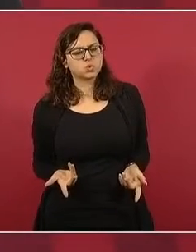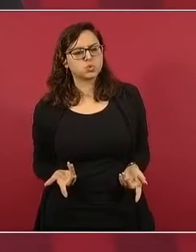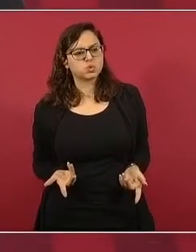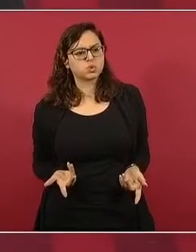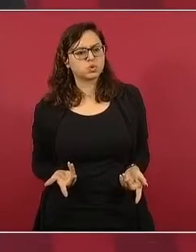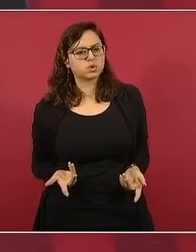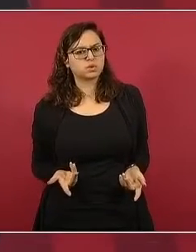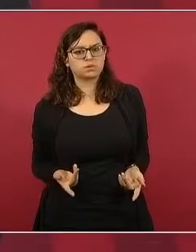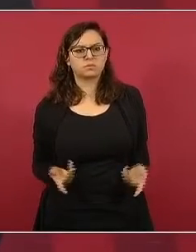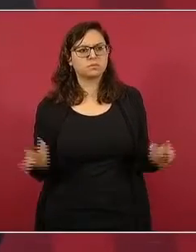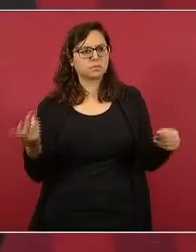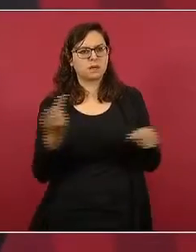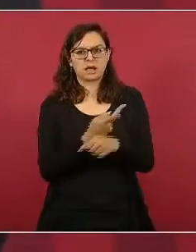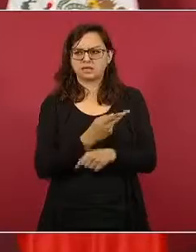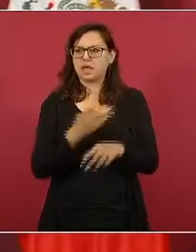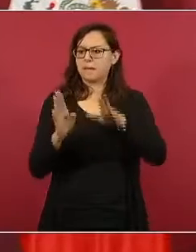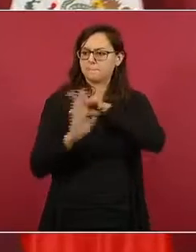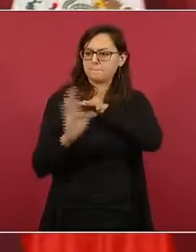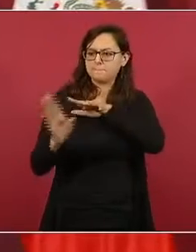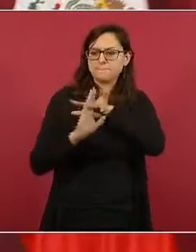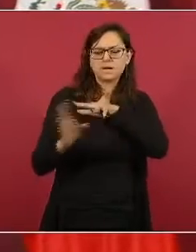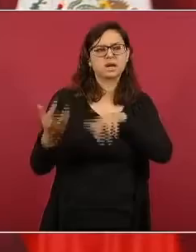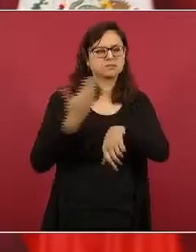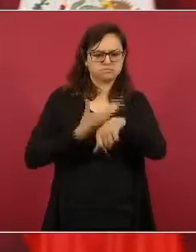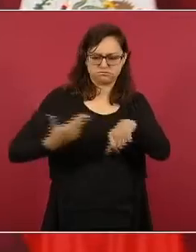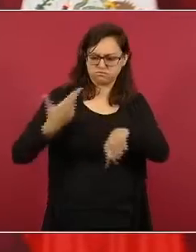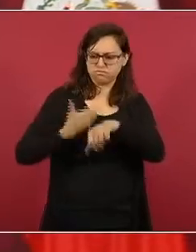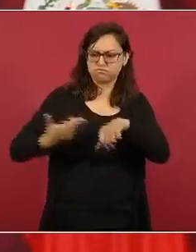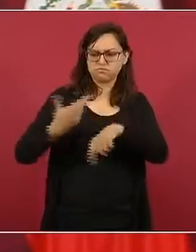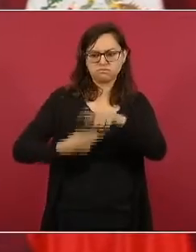a los paisanos migrantes.